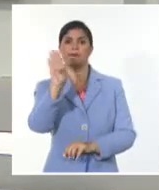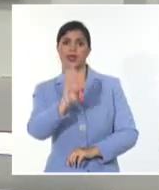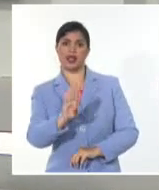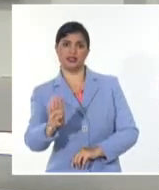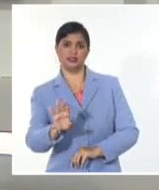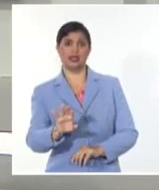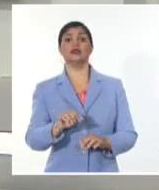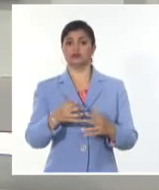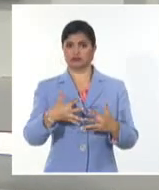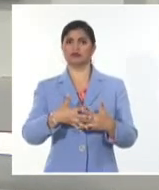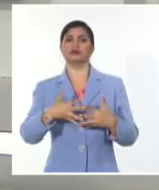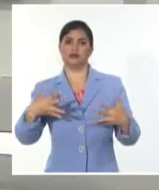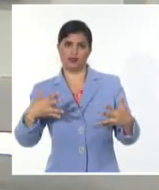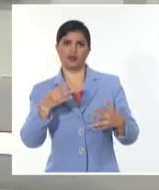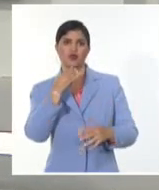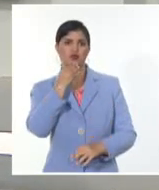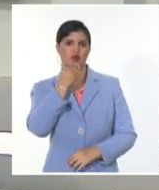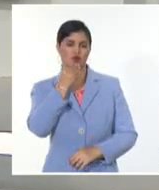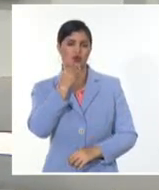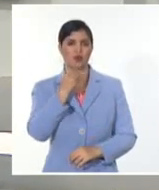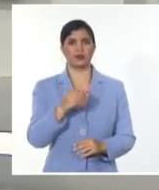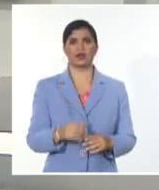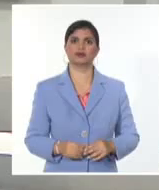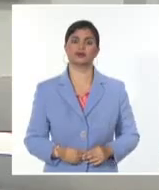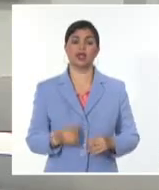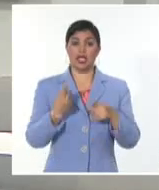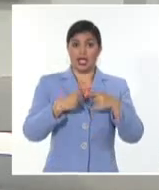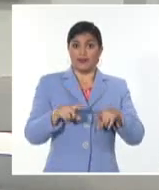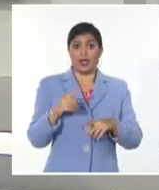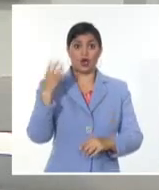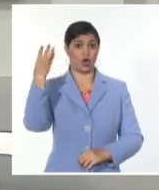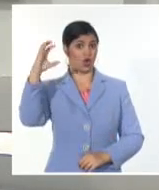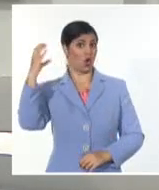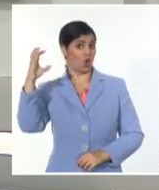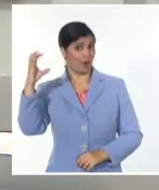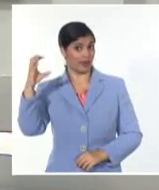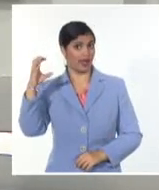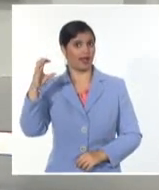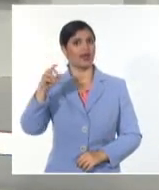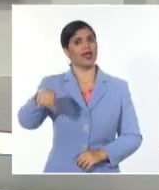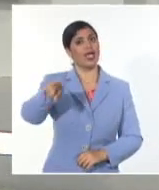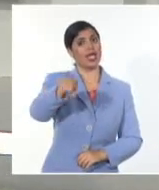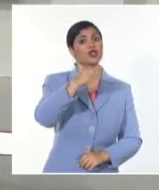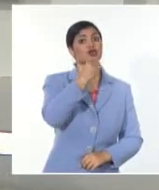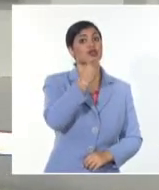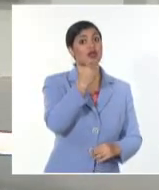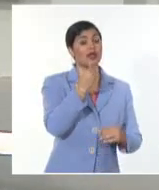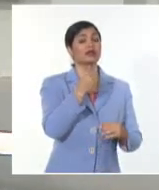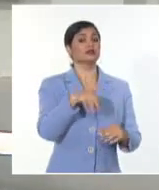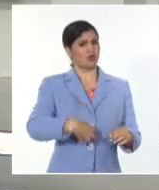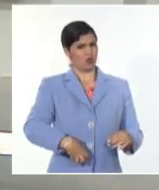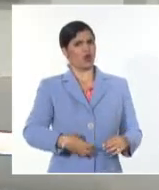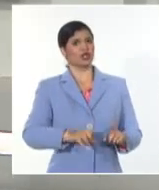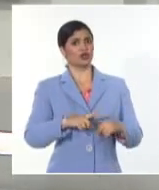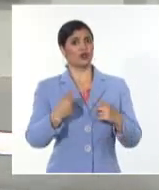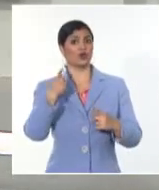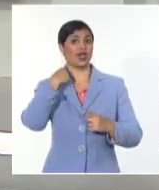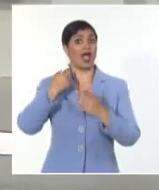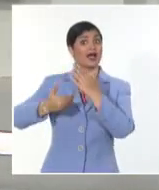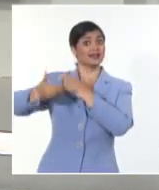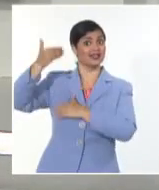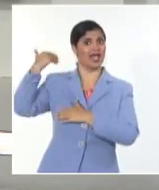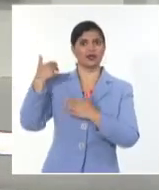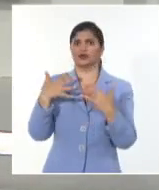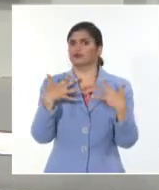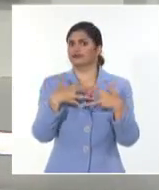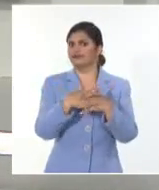caso colombiano el ruido es mayor porque es el país que por años mejores relaciones tuvo con Israel, porque era a su vez el mejor